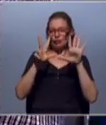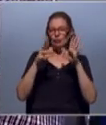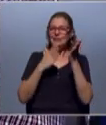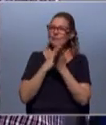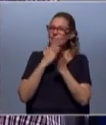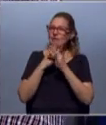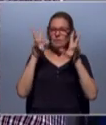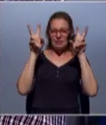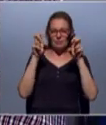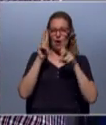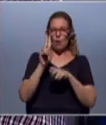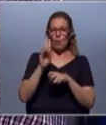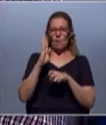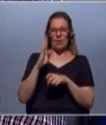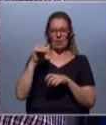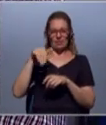upm